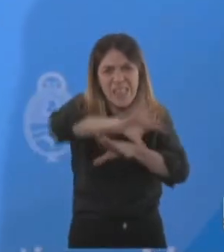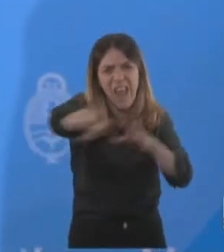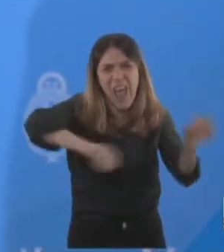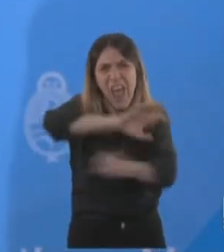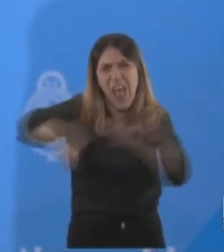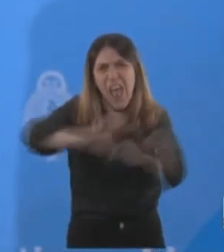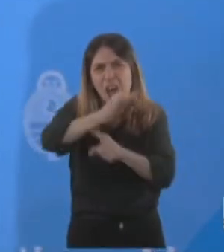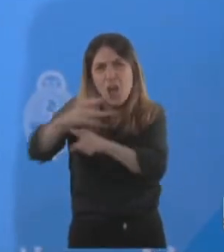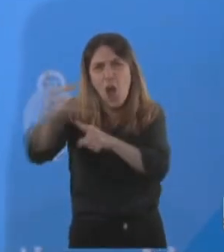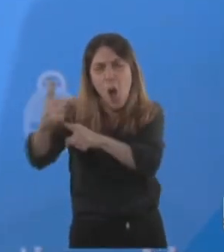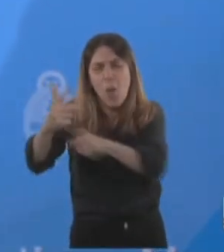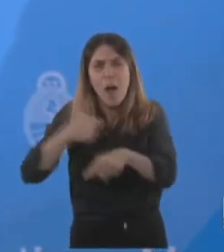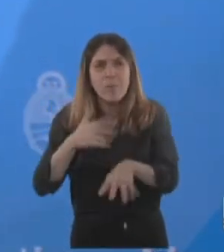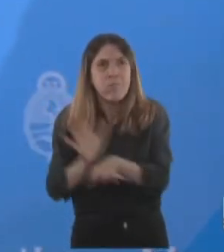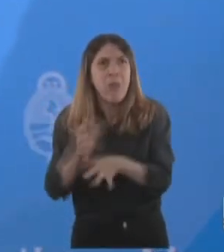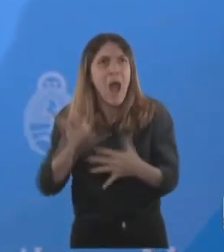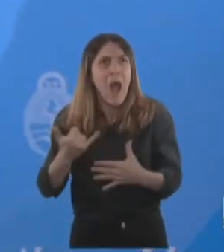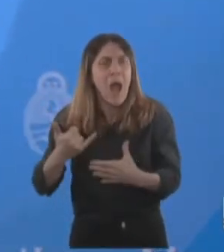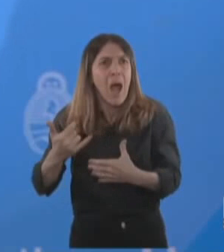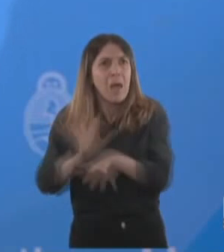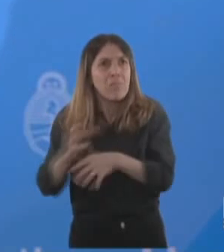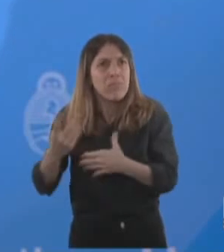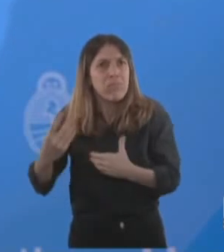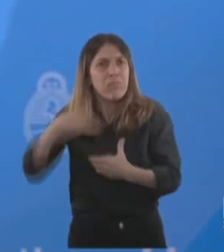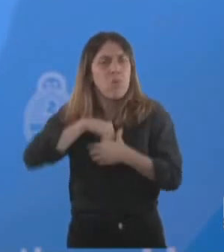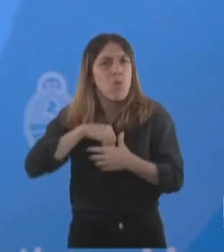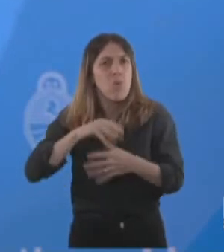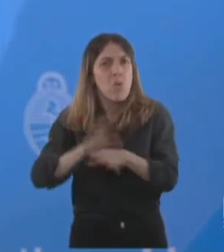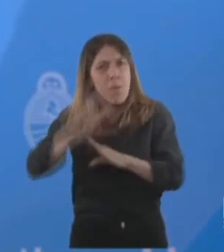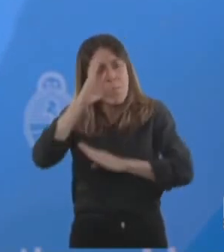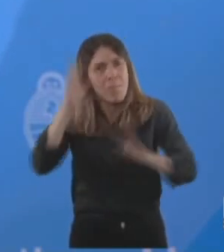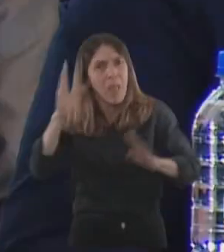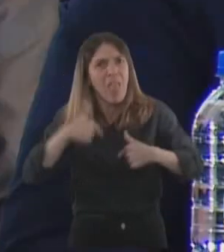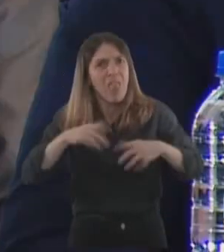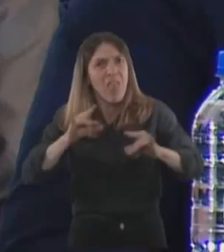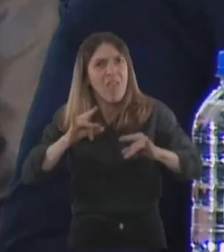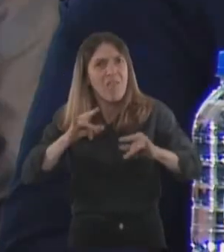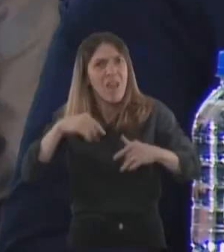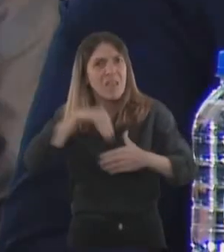de violación de la intimidad es muy difícil de reparar,